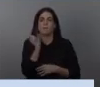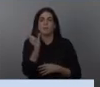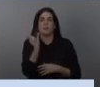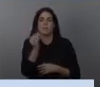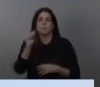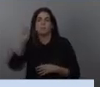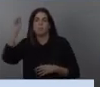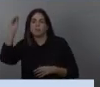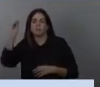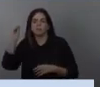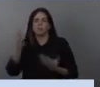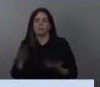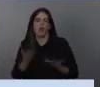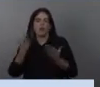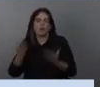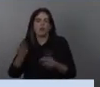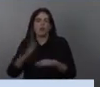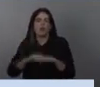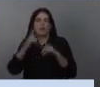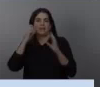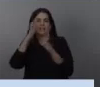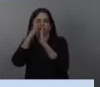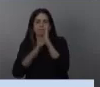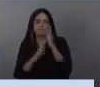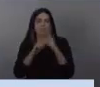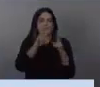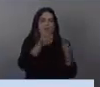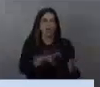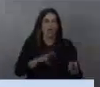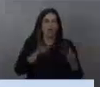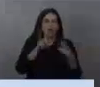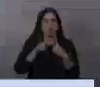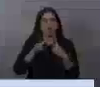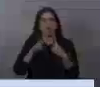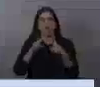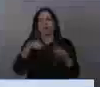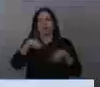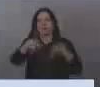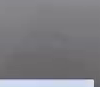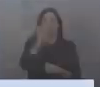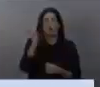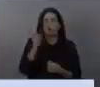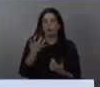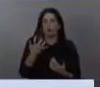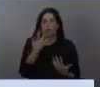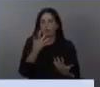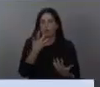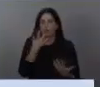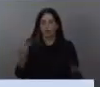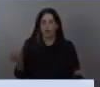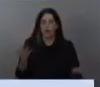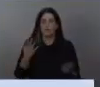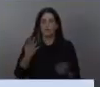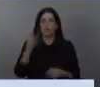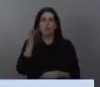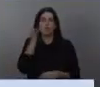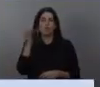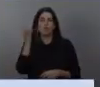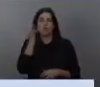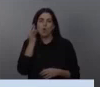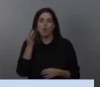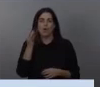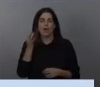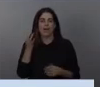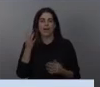el sector agrícola el transporte o la industria gas intensiva y de otro lado pidiendo un esfuerzo